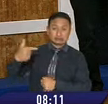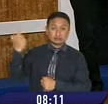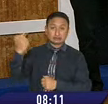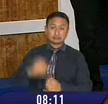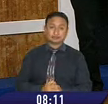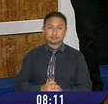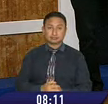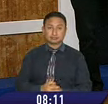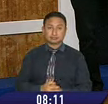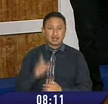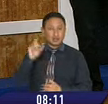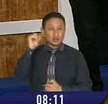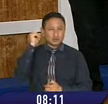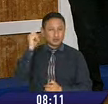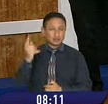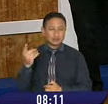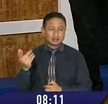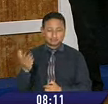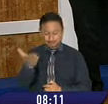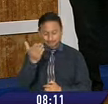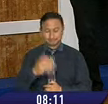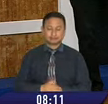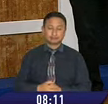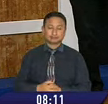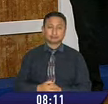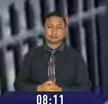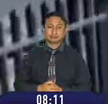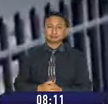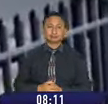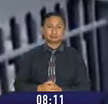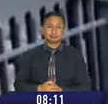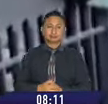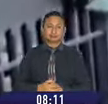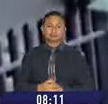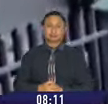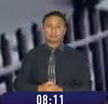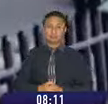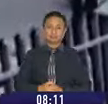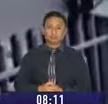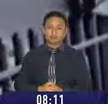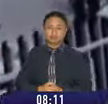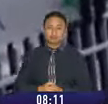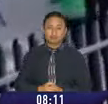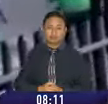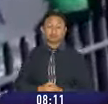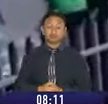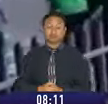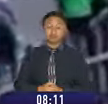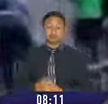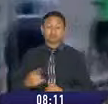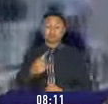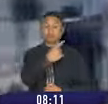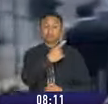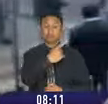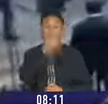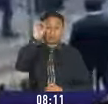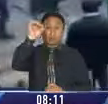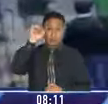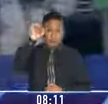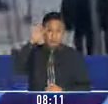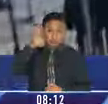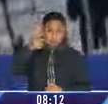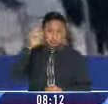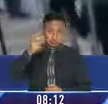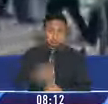que pasa es que no entendemos, es el problema. Veamos. ¿Quién le robó? A la chica que era por... Exacto. Todo quedó grabado en video.